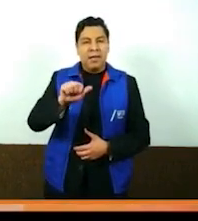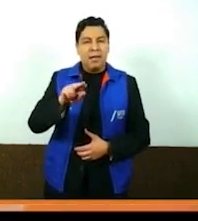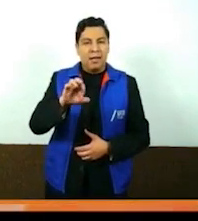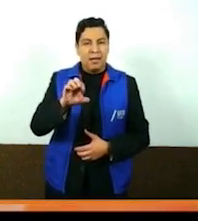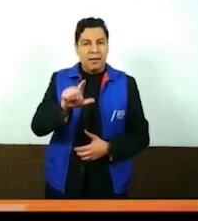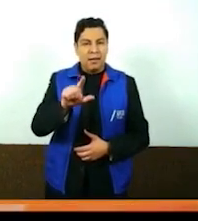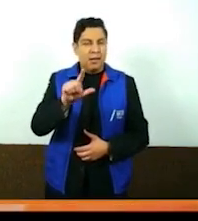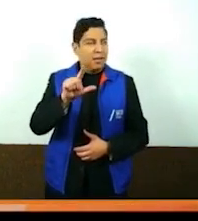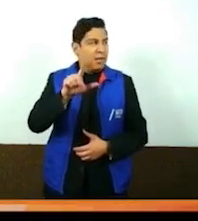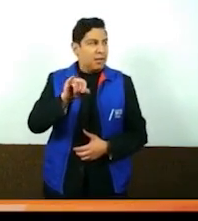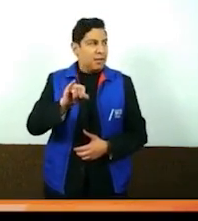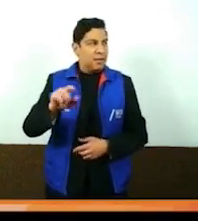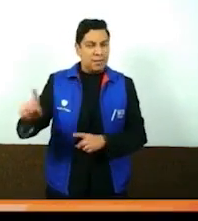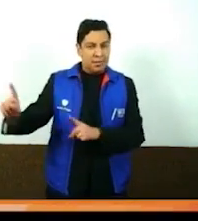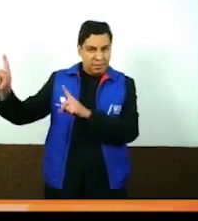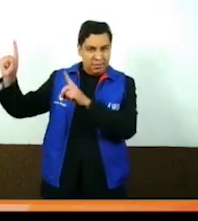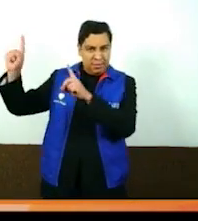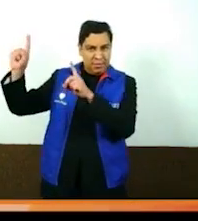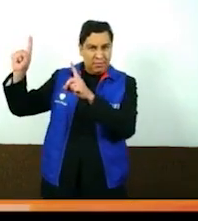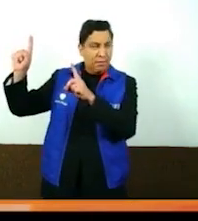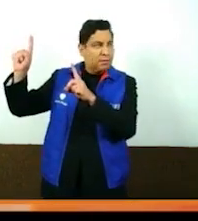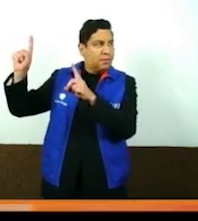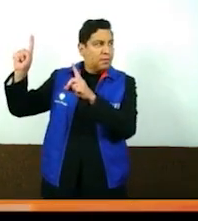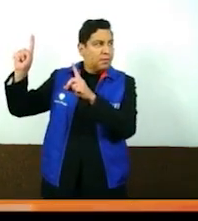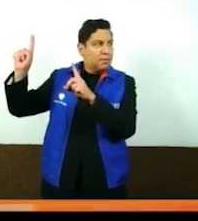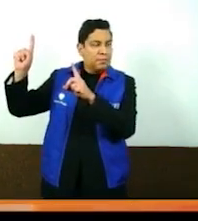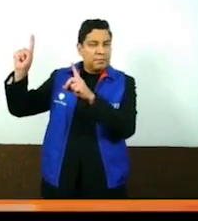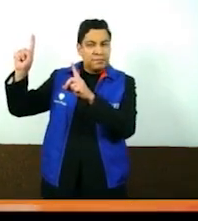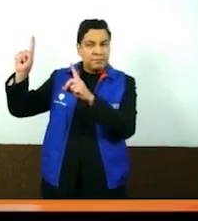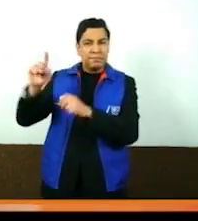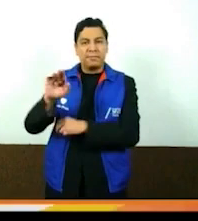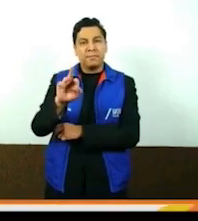Ana Areli Carranza Ciraitares.